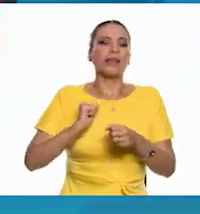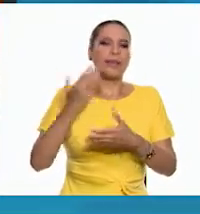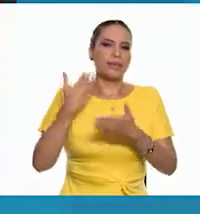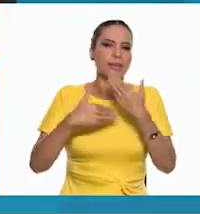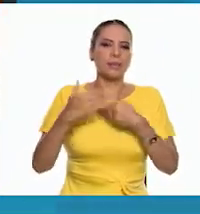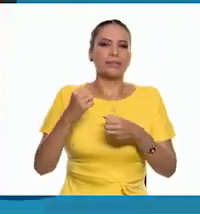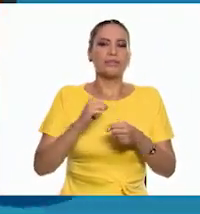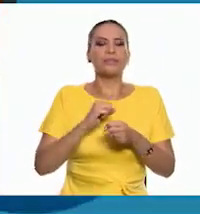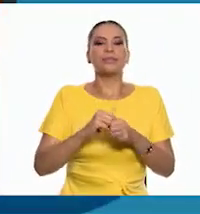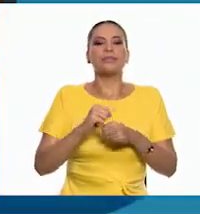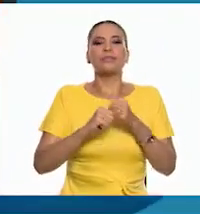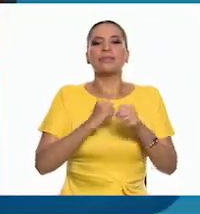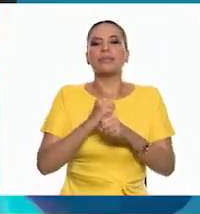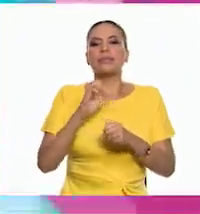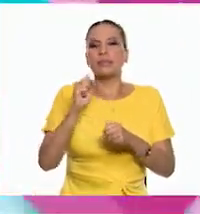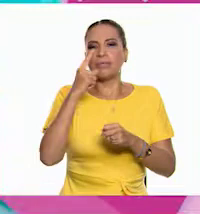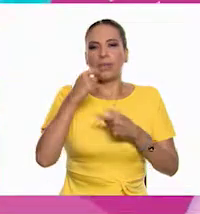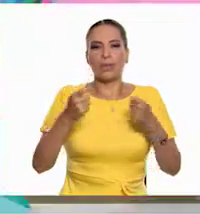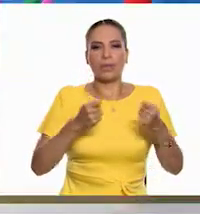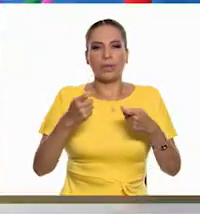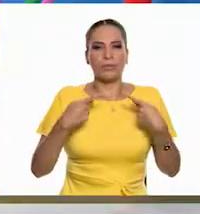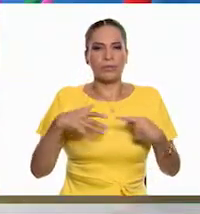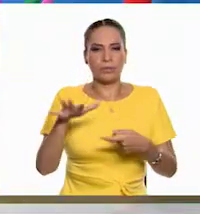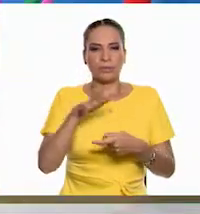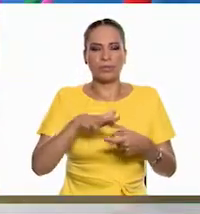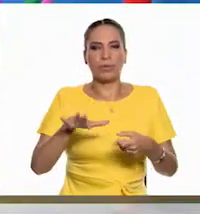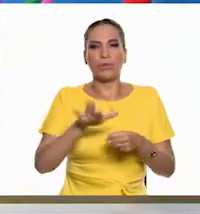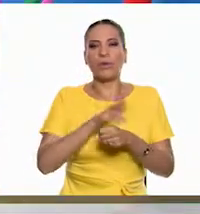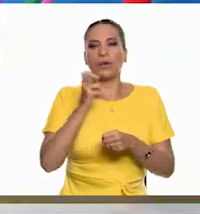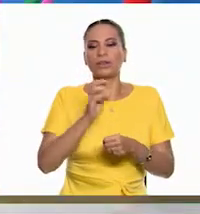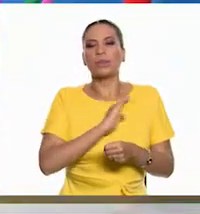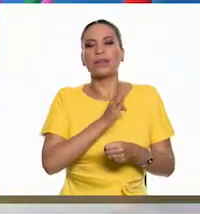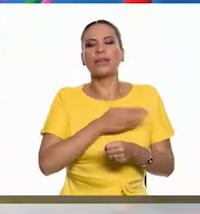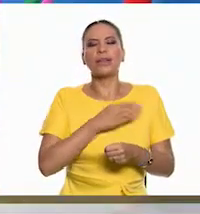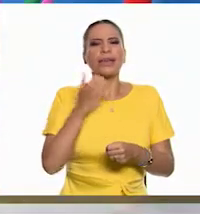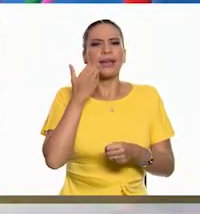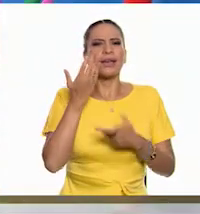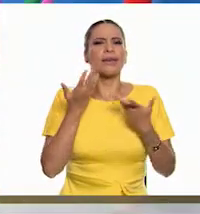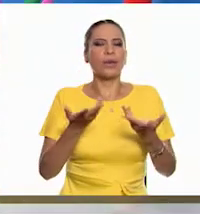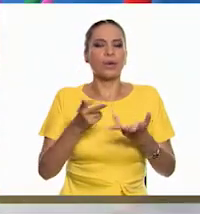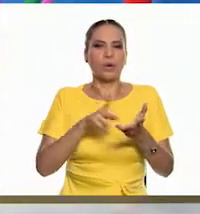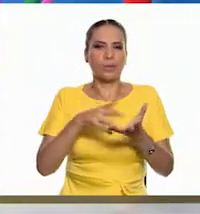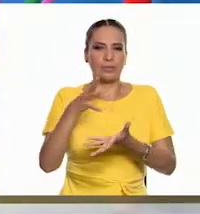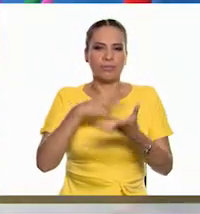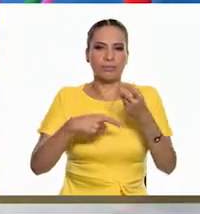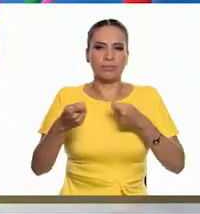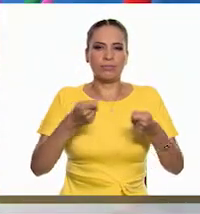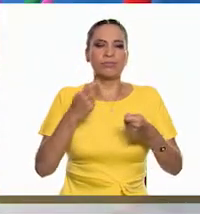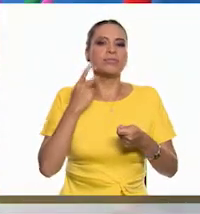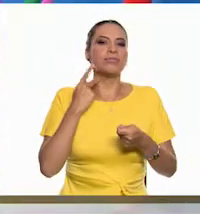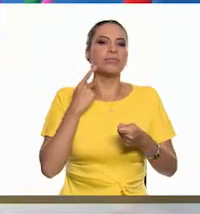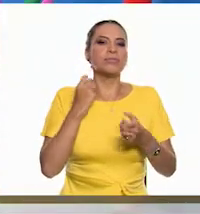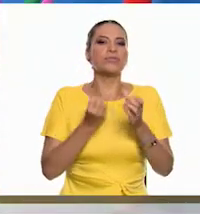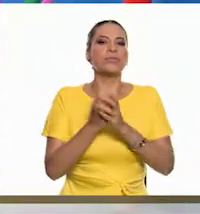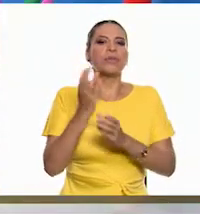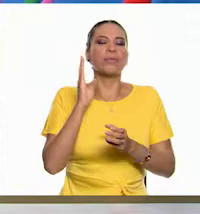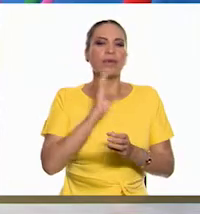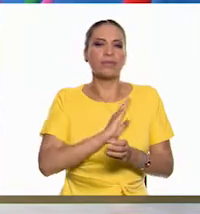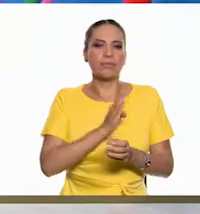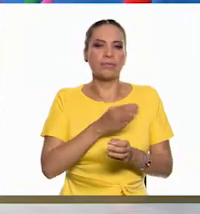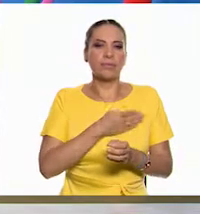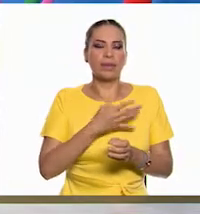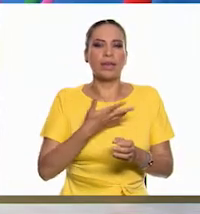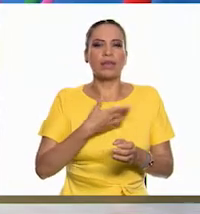60 para poder controlar a la población. Entonces, España lo que quería era recuperar el control político de la Nueva España y